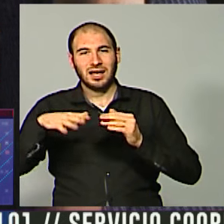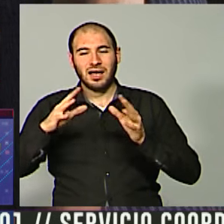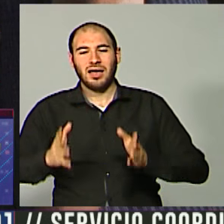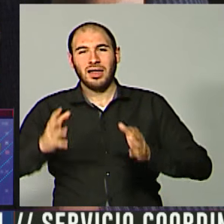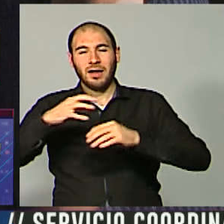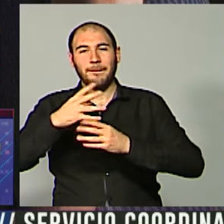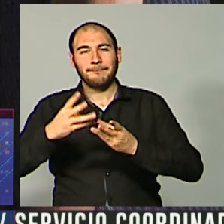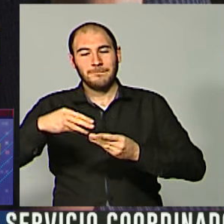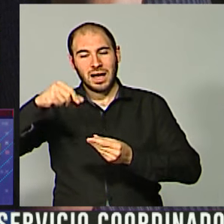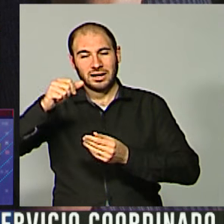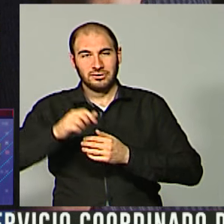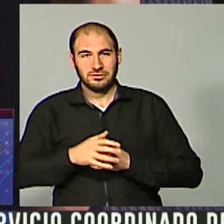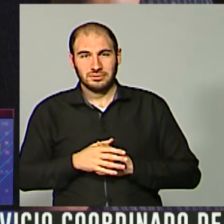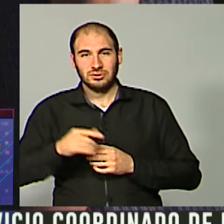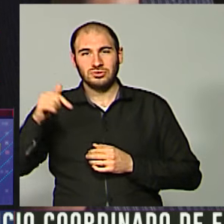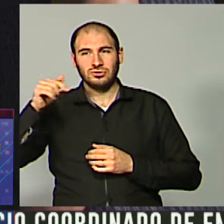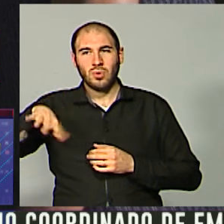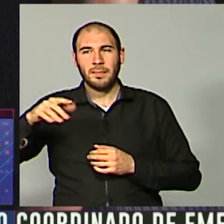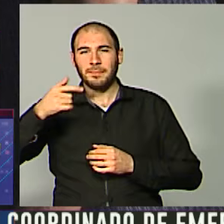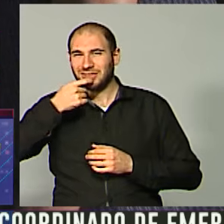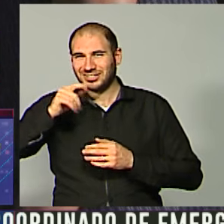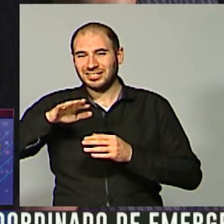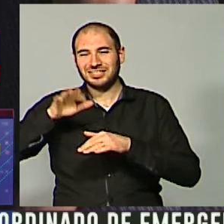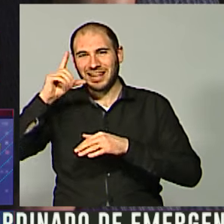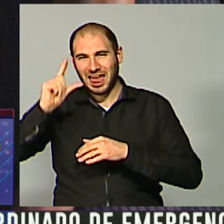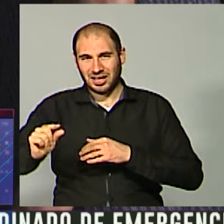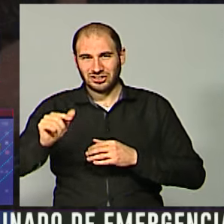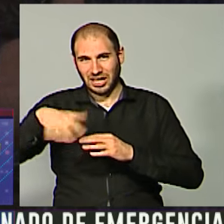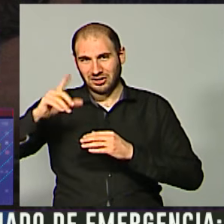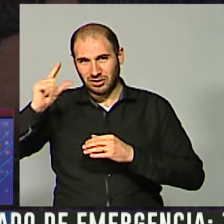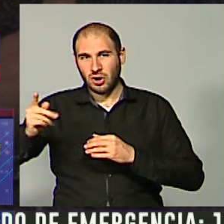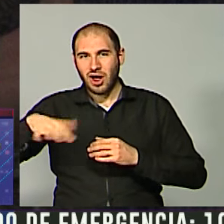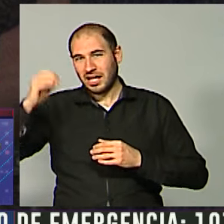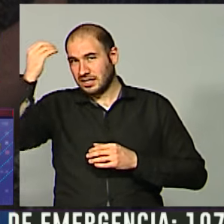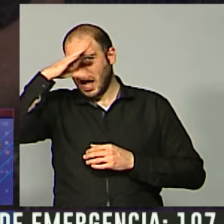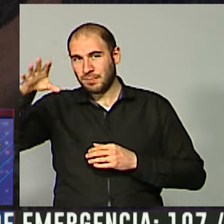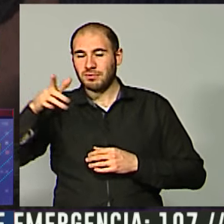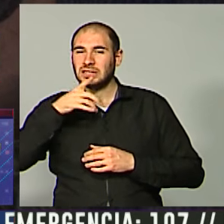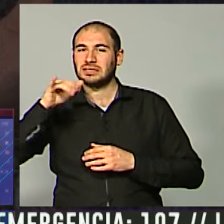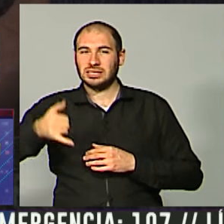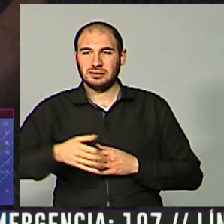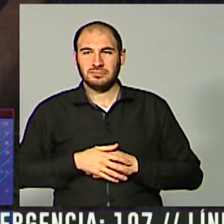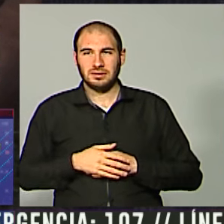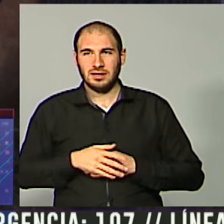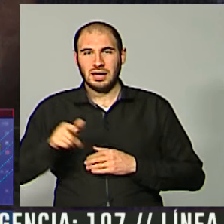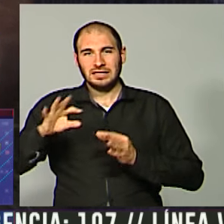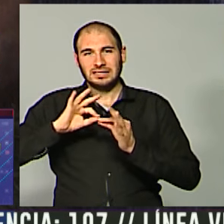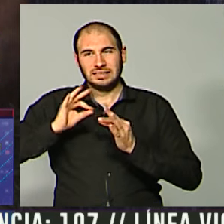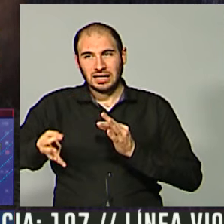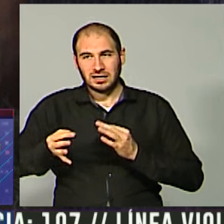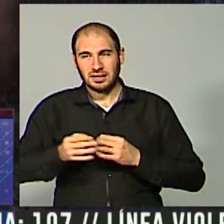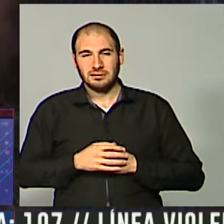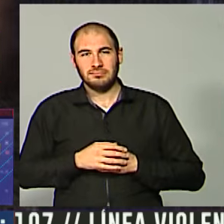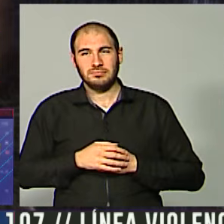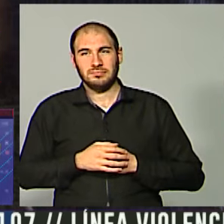adobe del suburbano mendocino, digamos. Es rural, y yo creo que sí, que esa proximidad hace